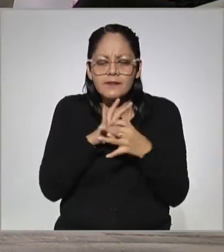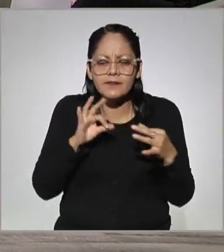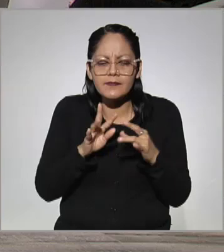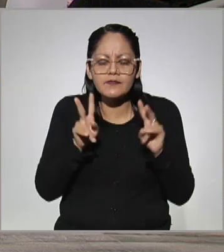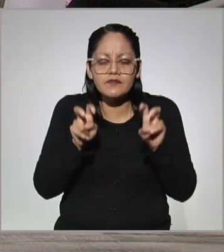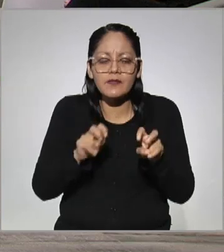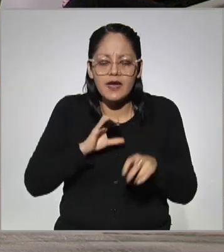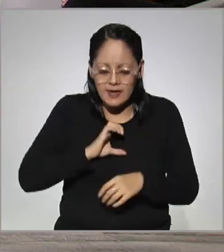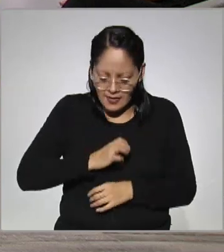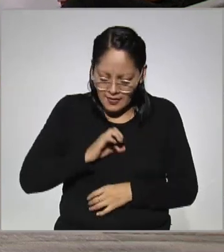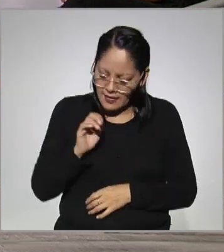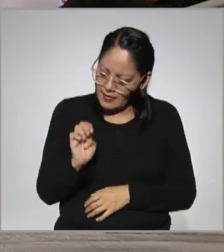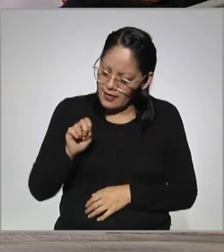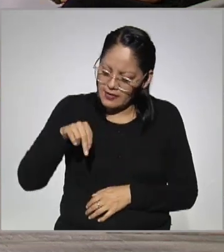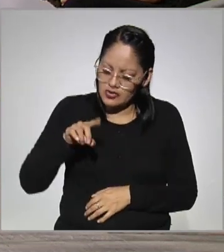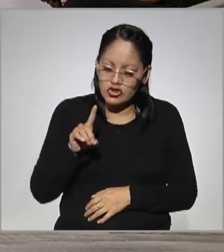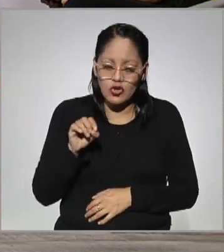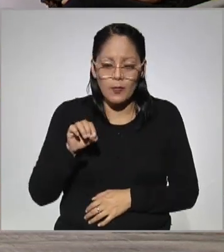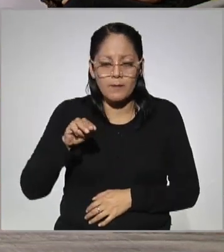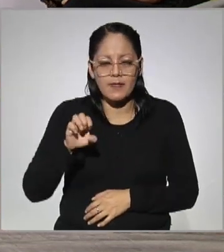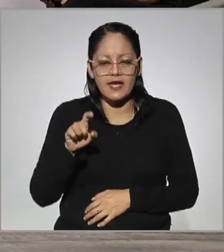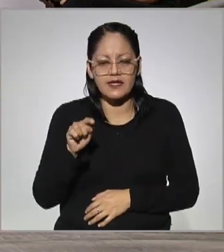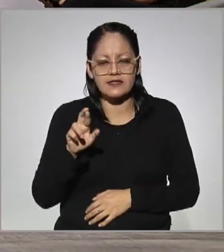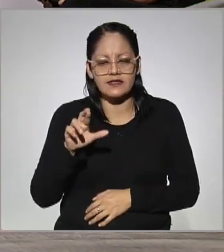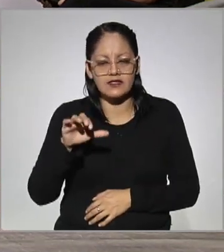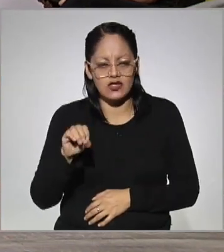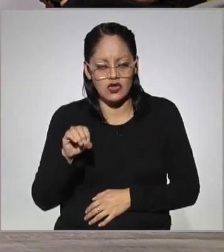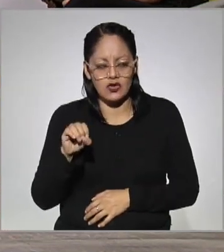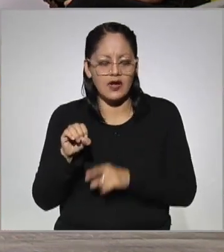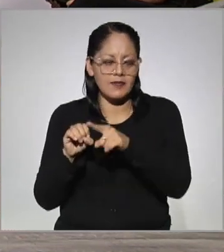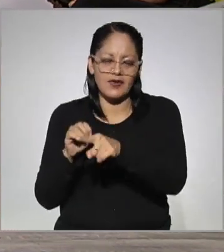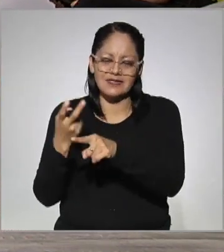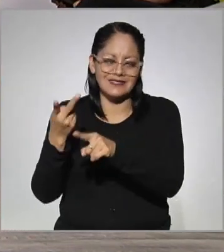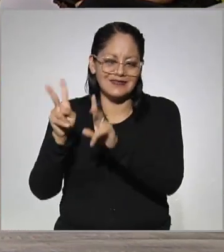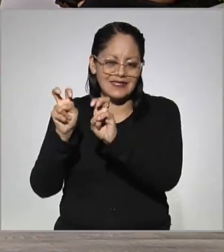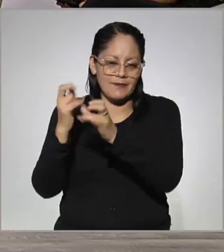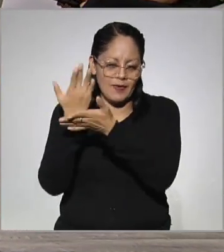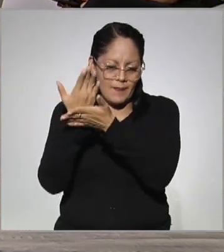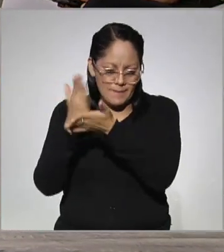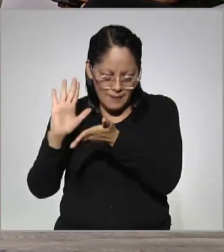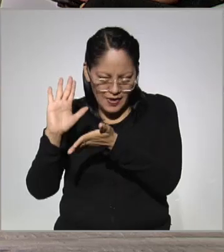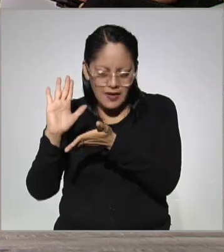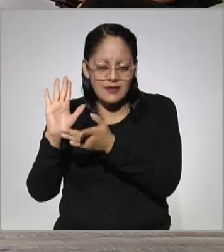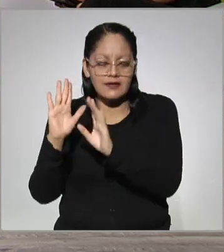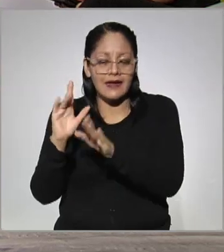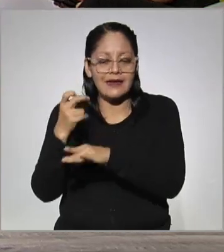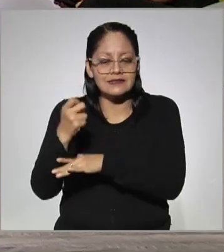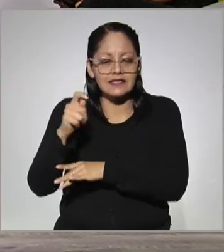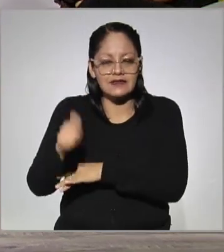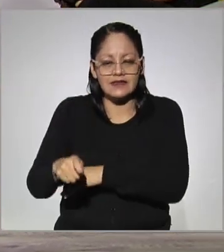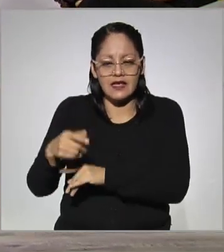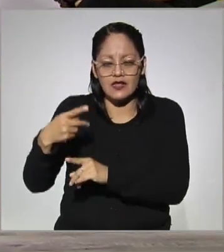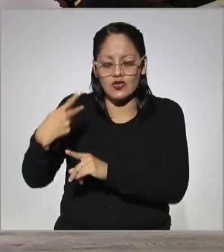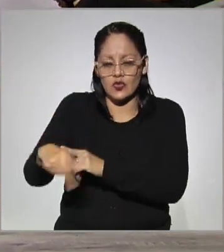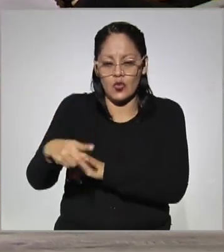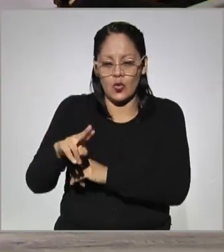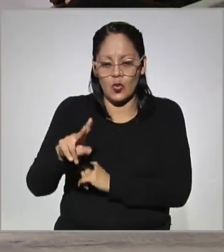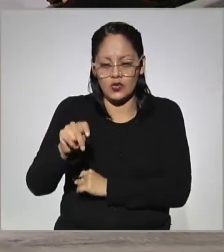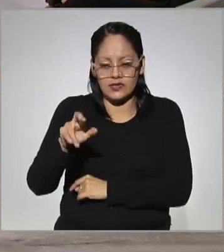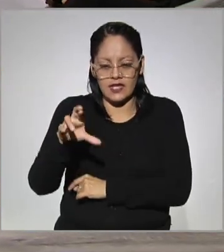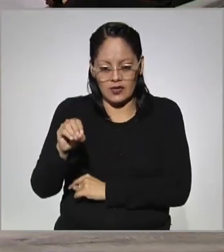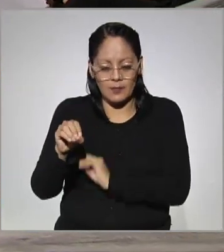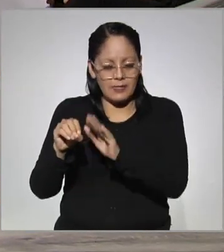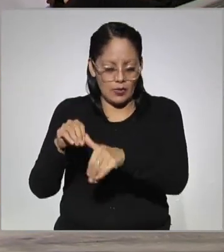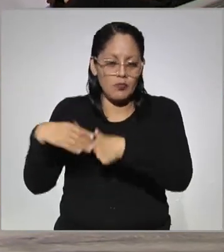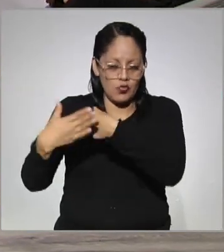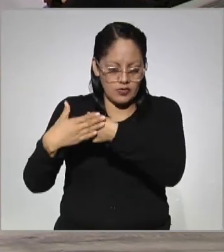el cáncer de endometrio. Pero ese es otro tema totalmente aparte, ya es propiamente del útero, pero vamos a hacer un